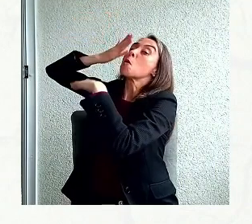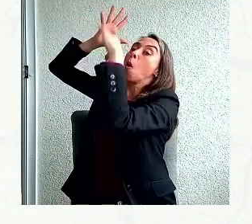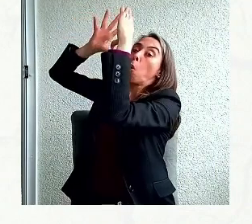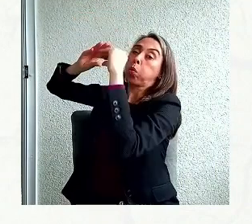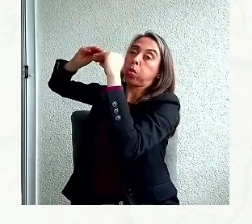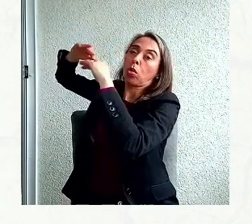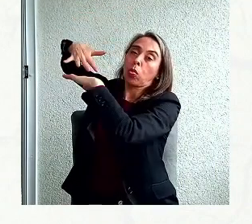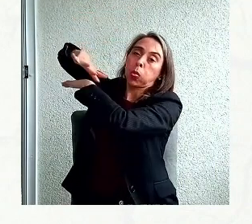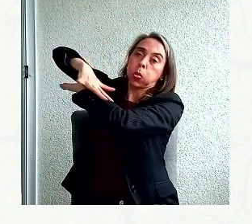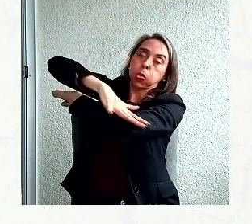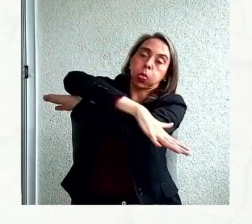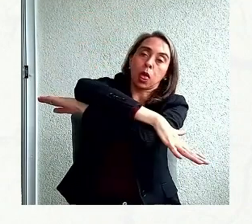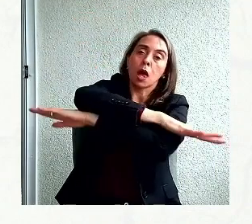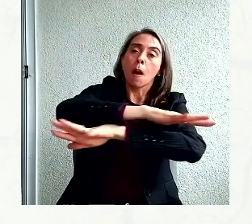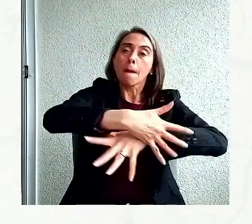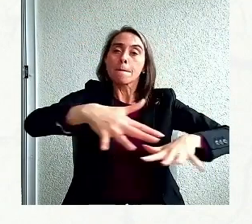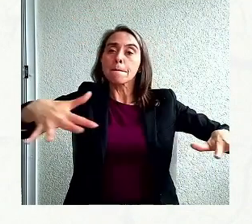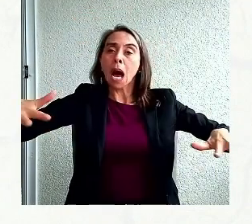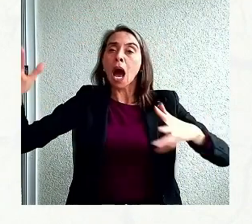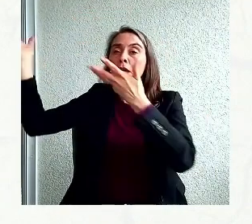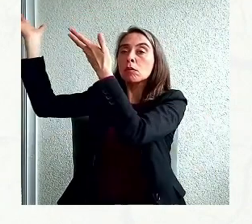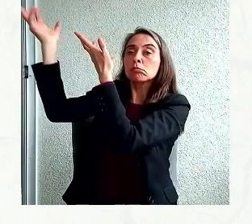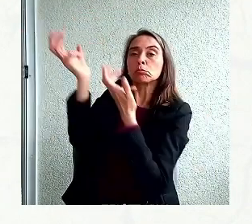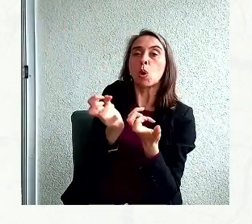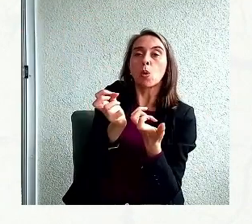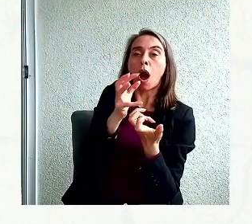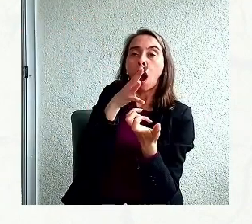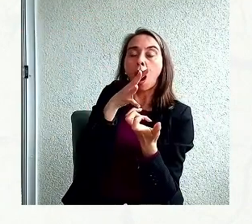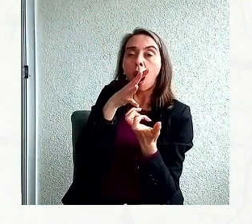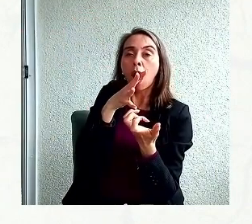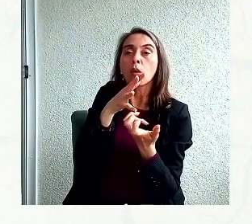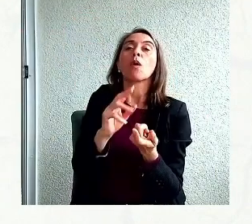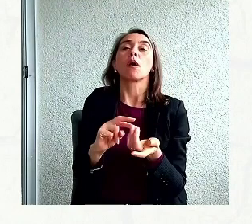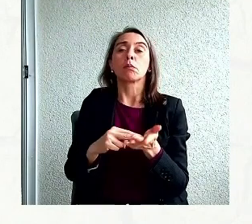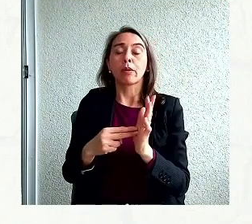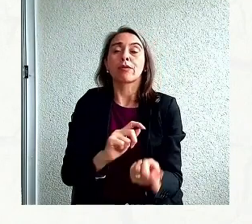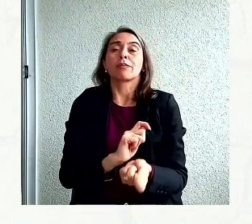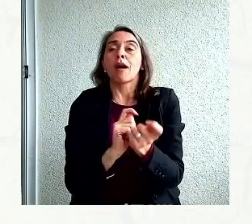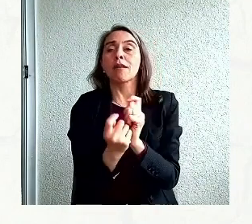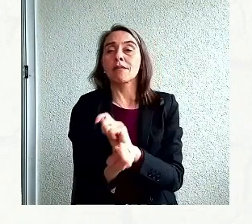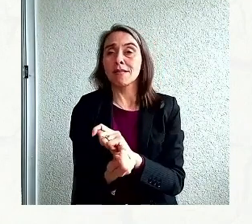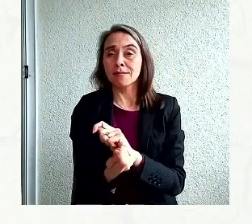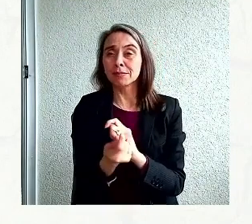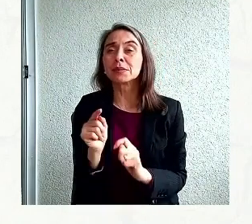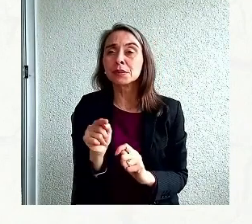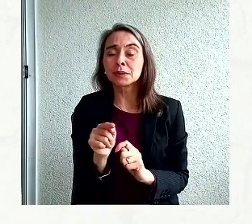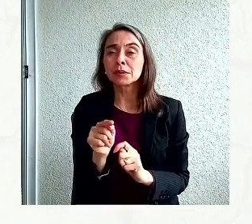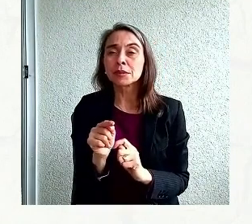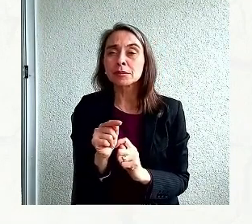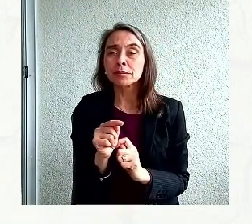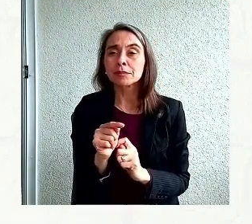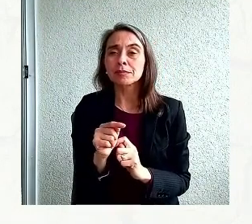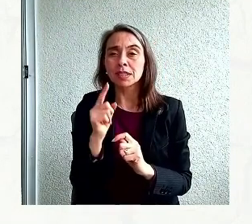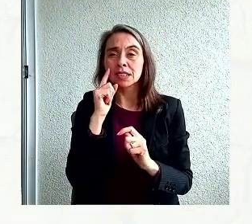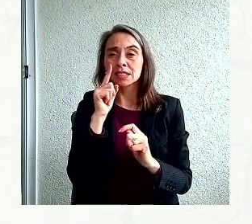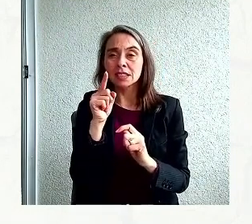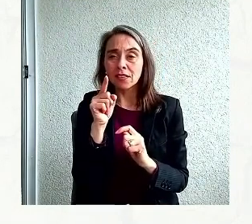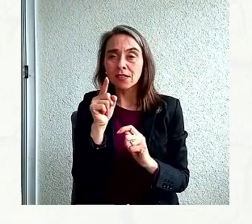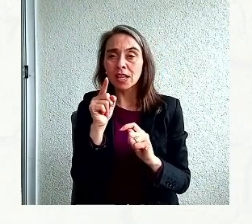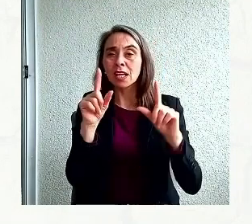Ahora, aquí este es un mapa global, digamos, desde Chile, para decir básicamente que existe